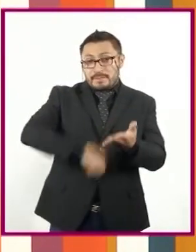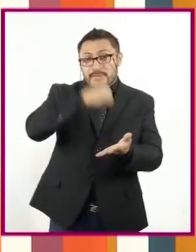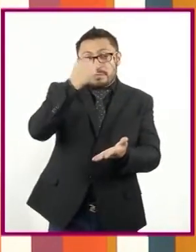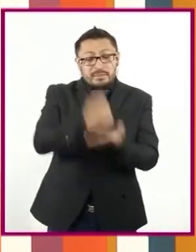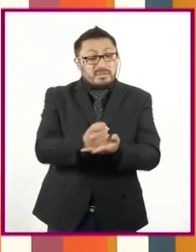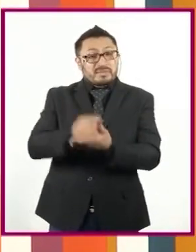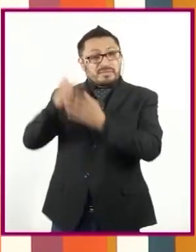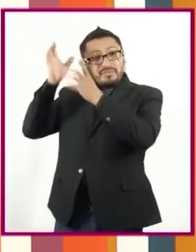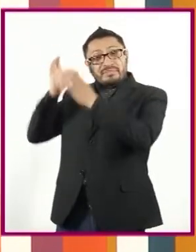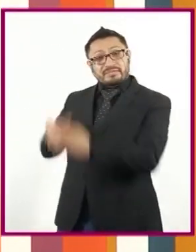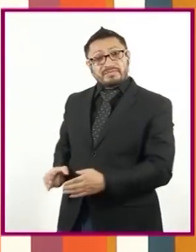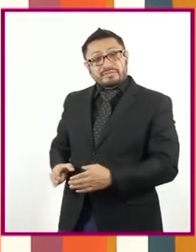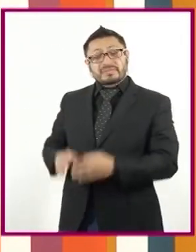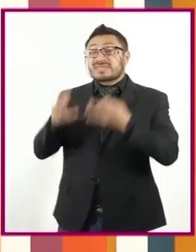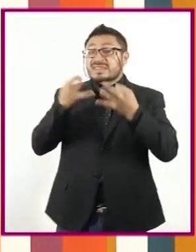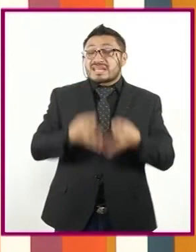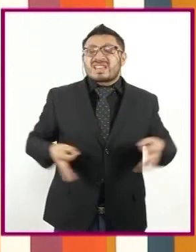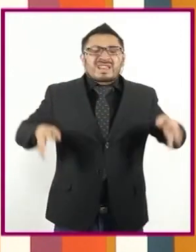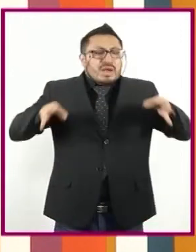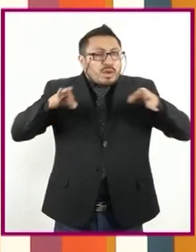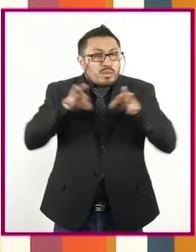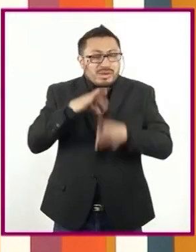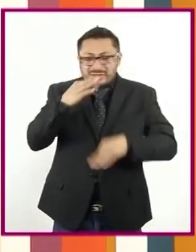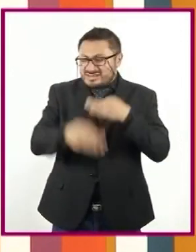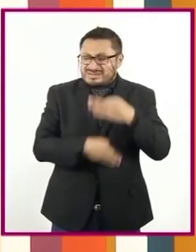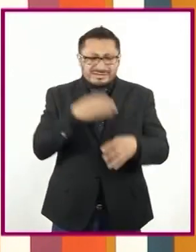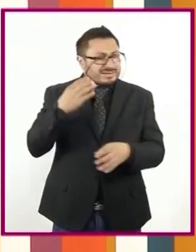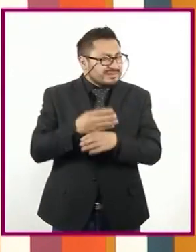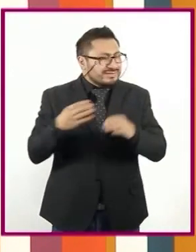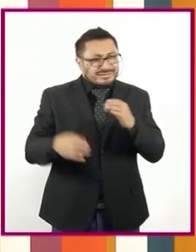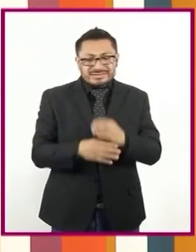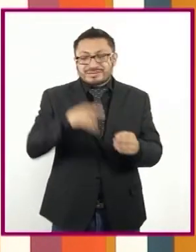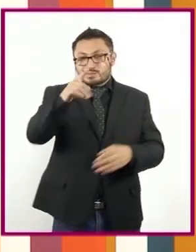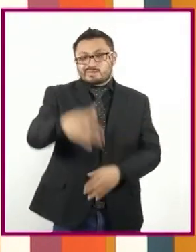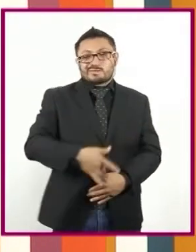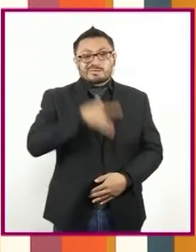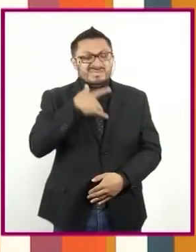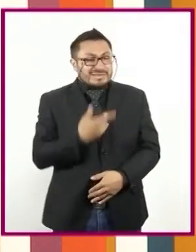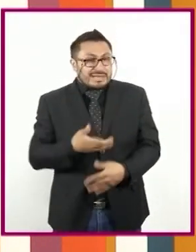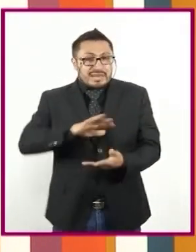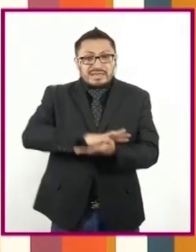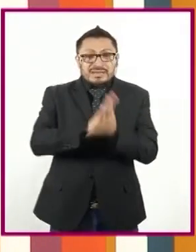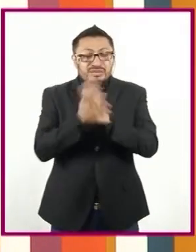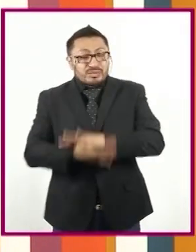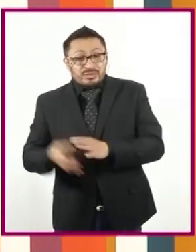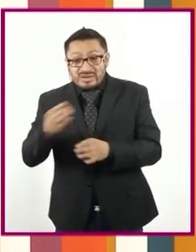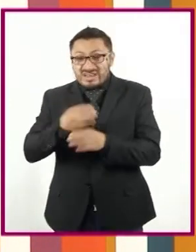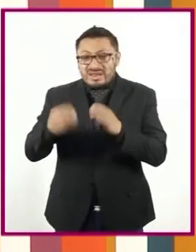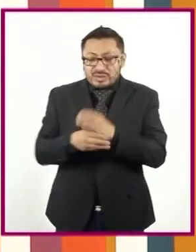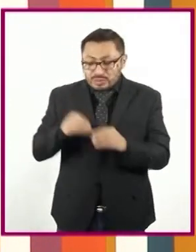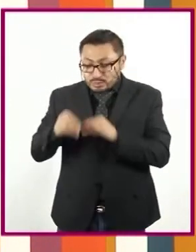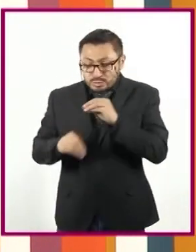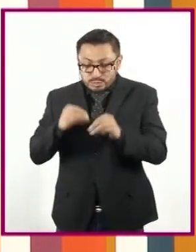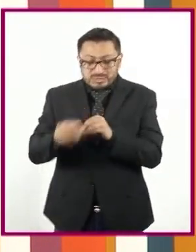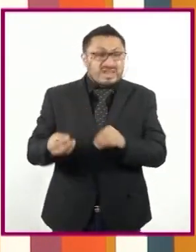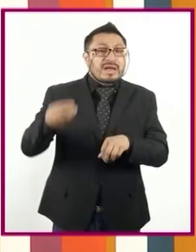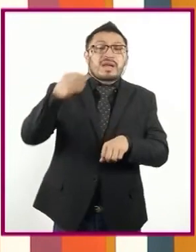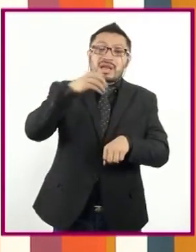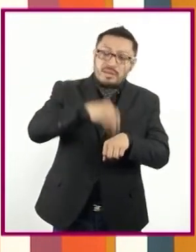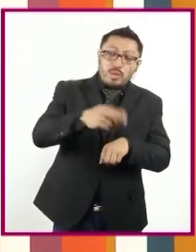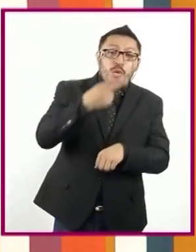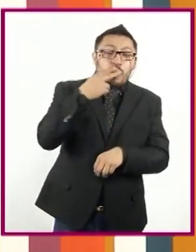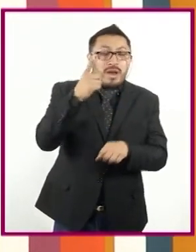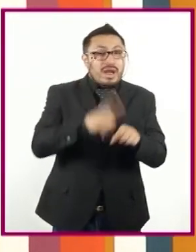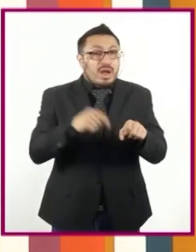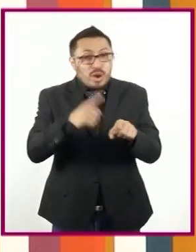muy importante materializar todas las angustias o las frustraciones que tenemos. Integren colores y verán cómo